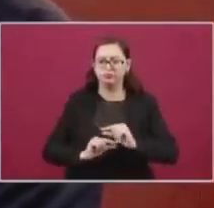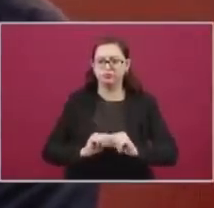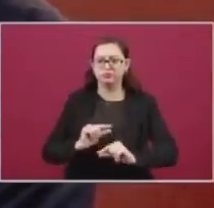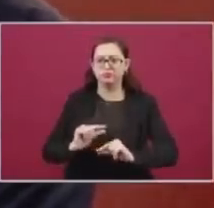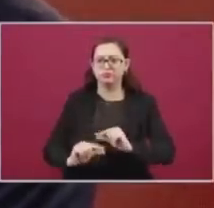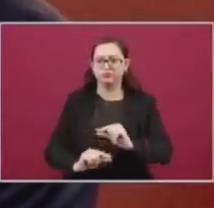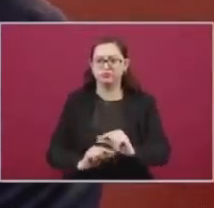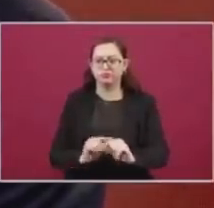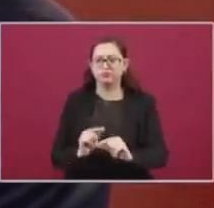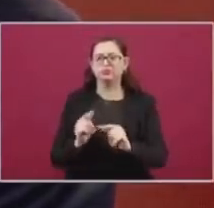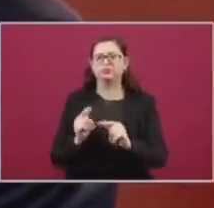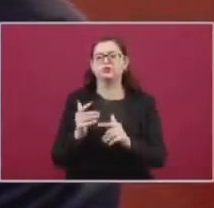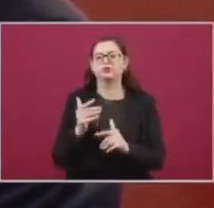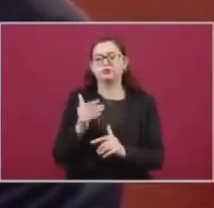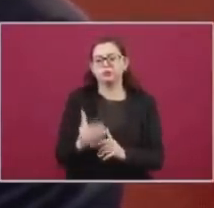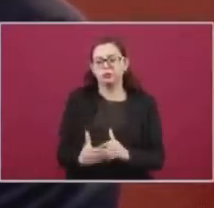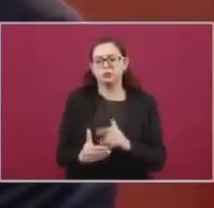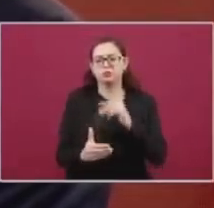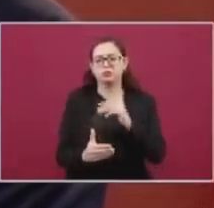de manera gradual,